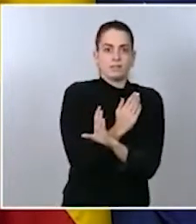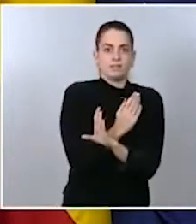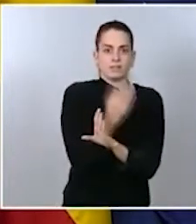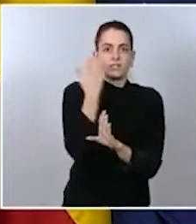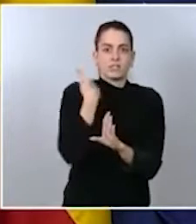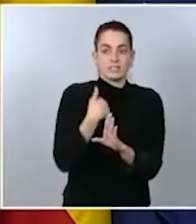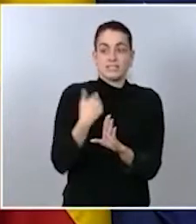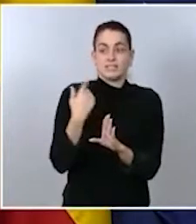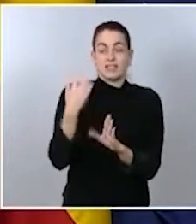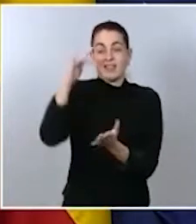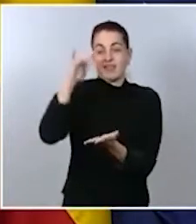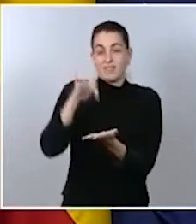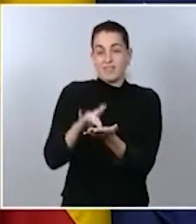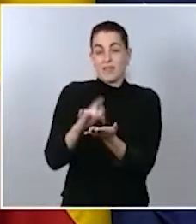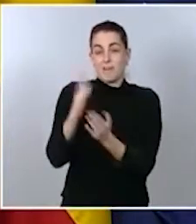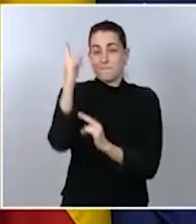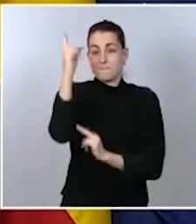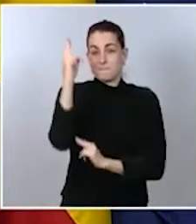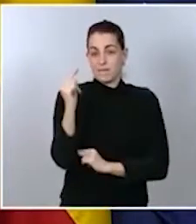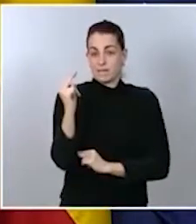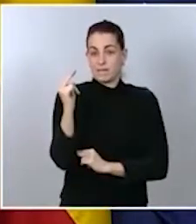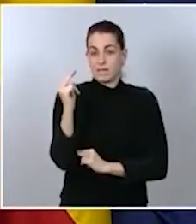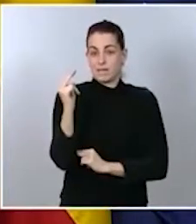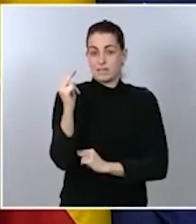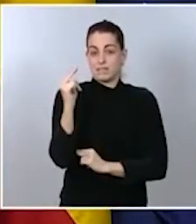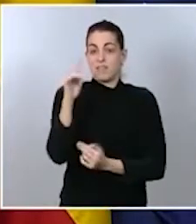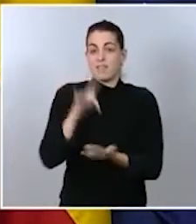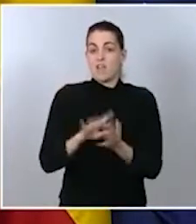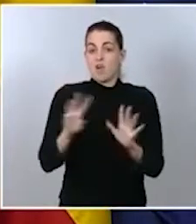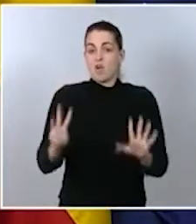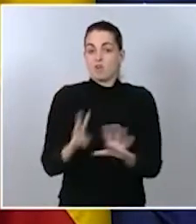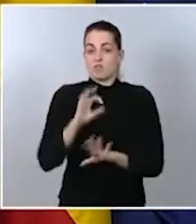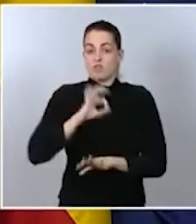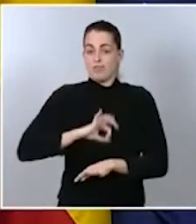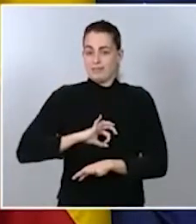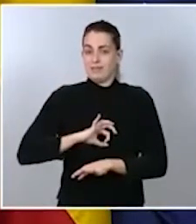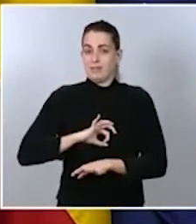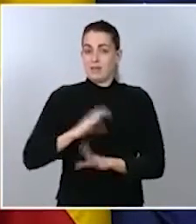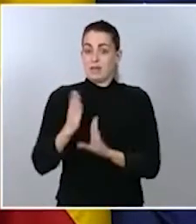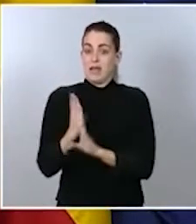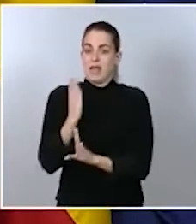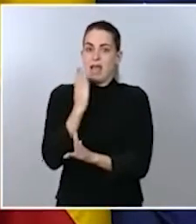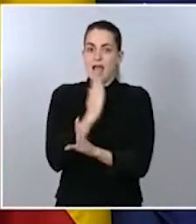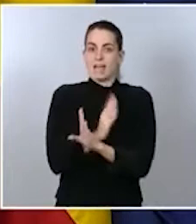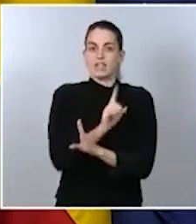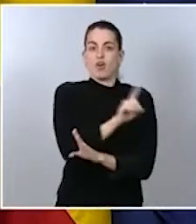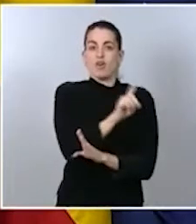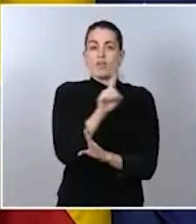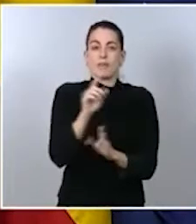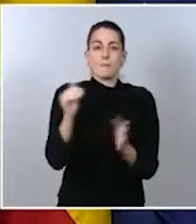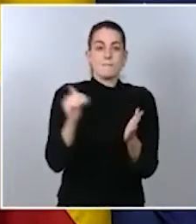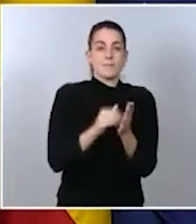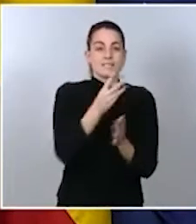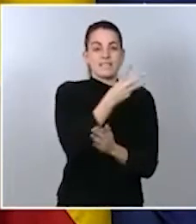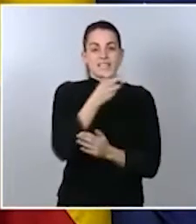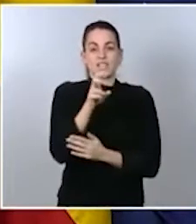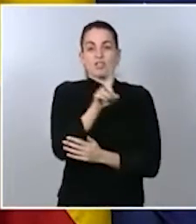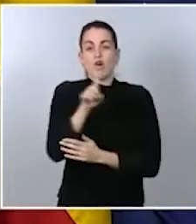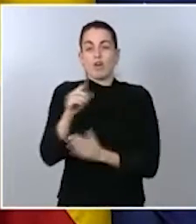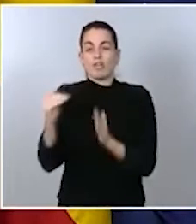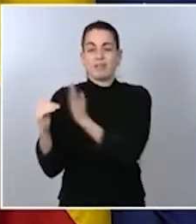viernes 8 de enero a 11.300 11 camiones en